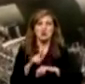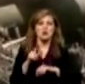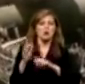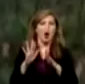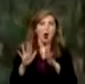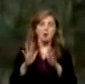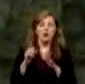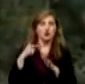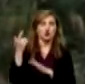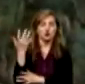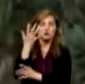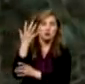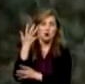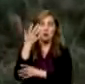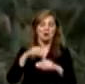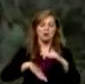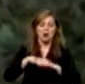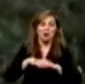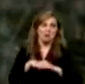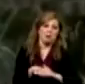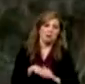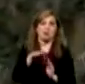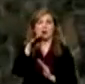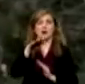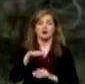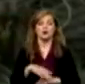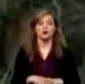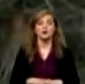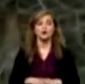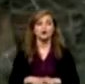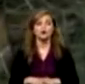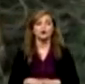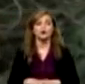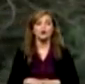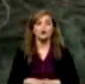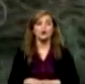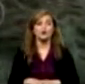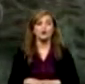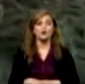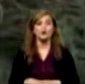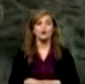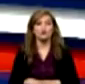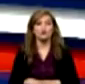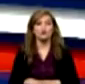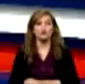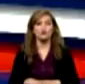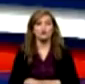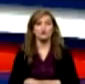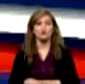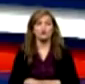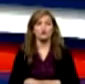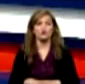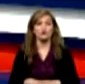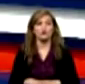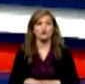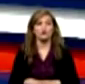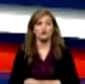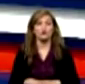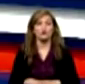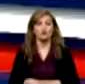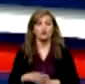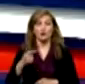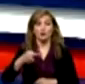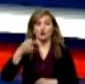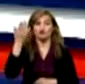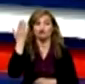la persona que pidió el permiso ya habría sobrepasado esto. Fernanda Ceballos, 24 horas. Duro le va a tocar al